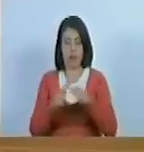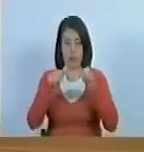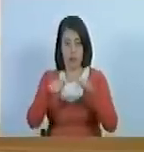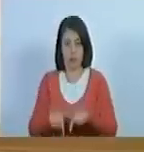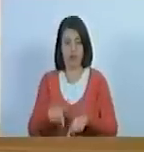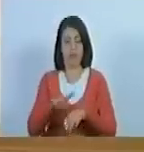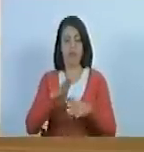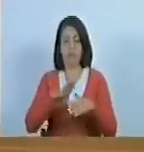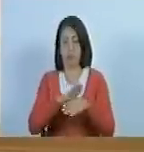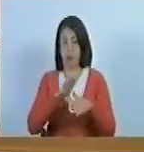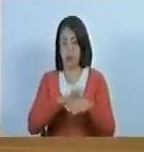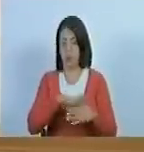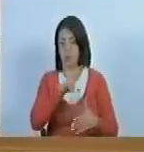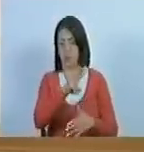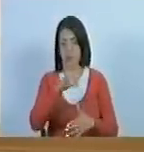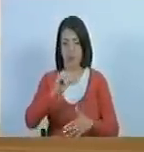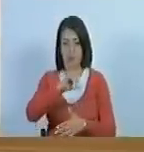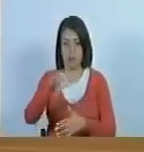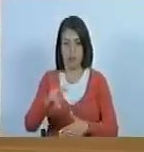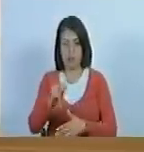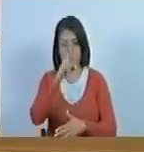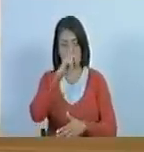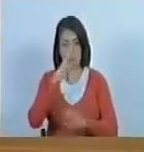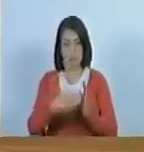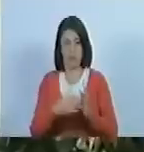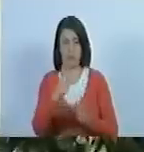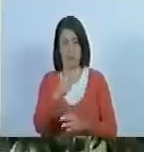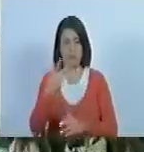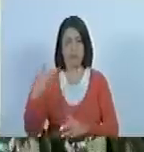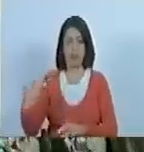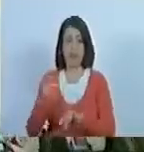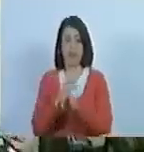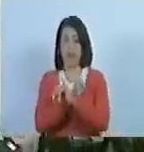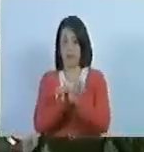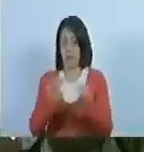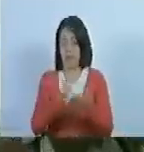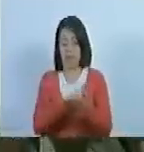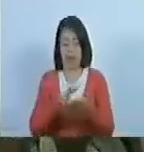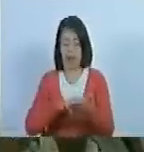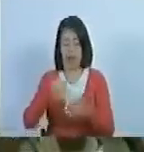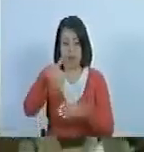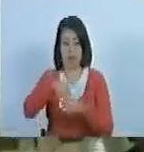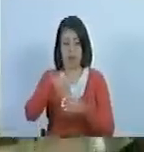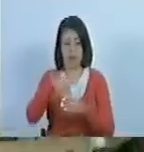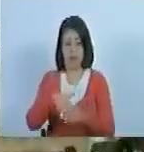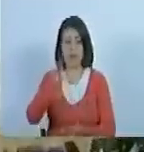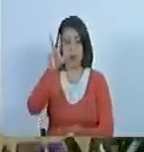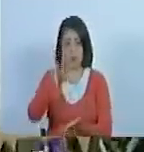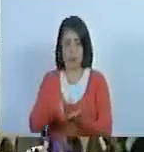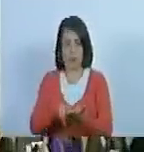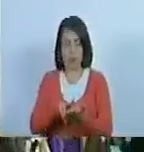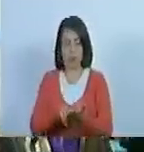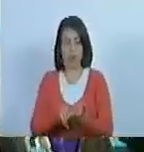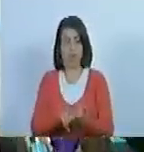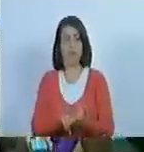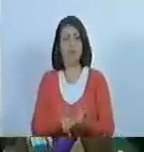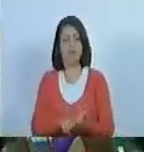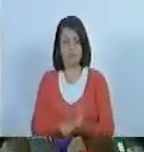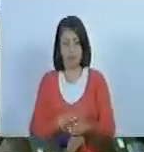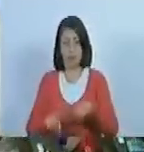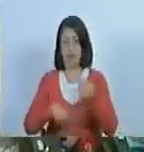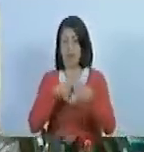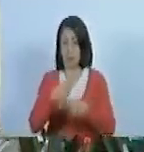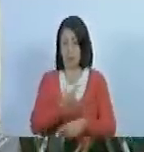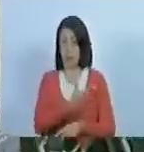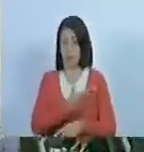ordinaria del día martes 20 de junio de 2023. Una vez leída y sometida a votación, resultó aprobada. A